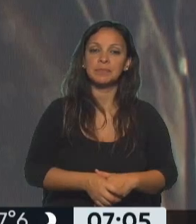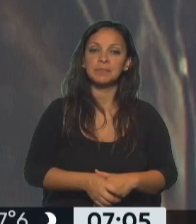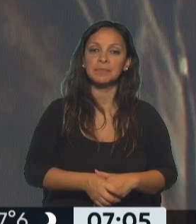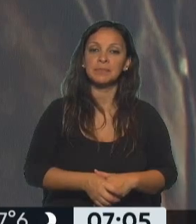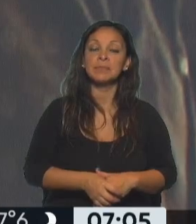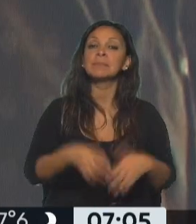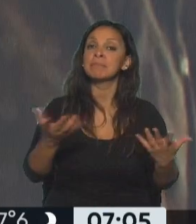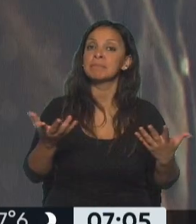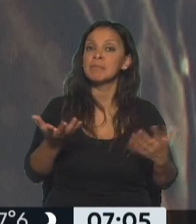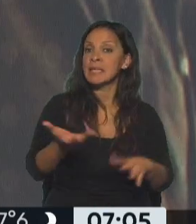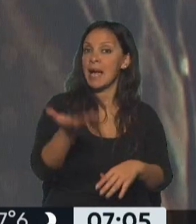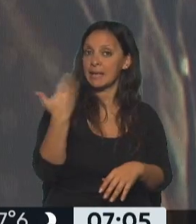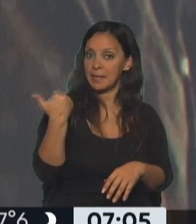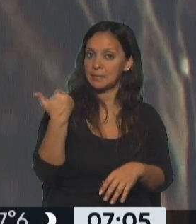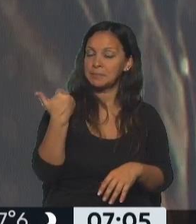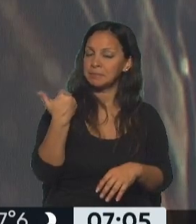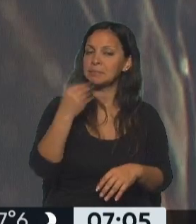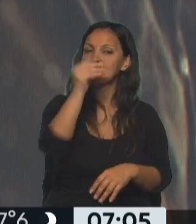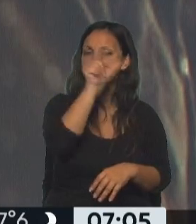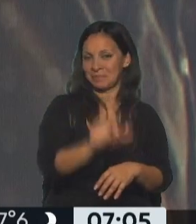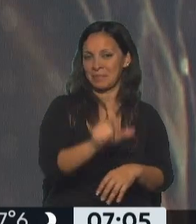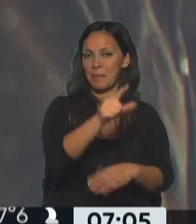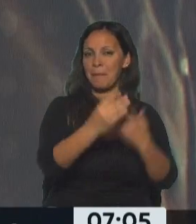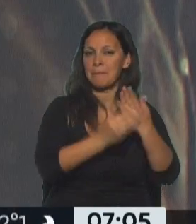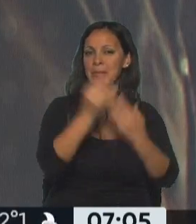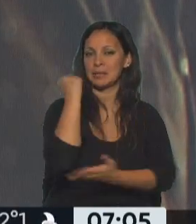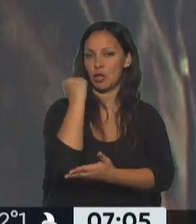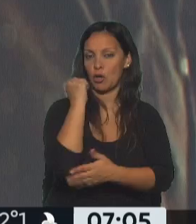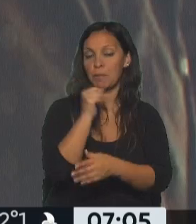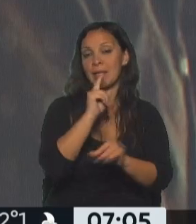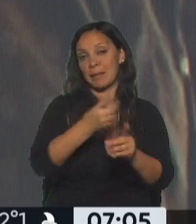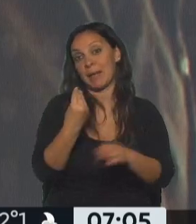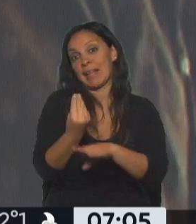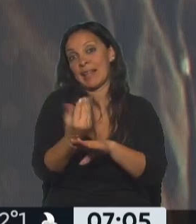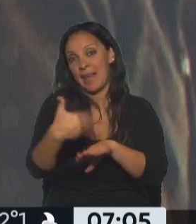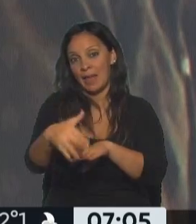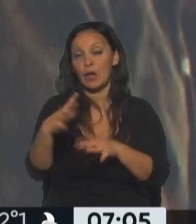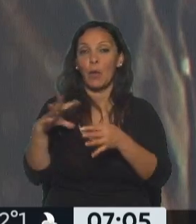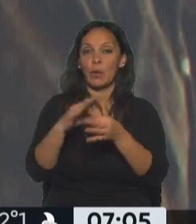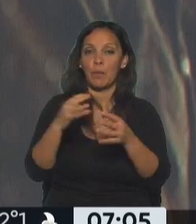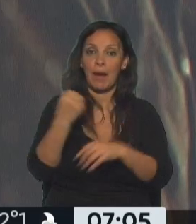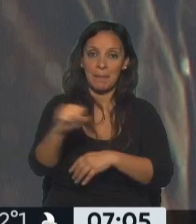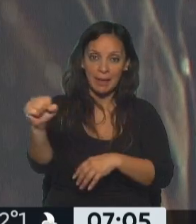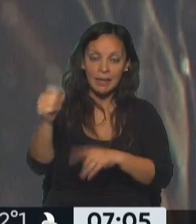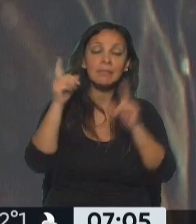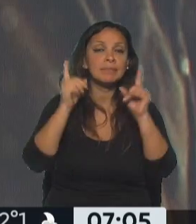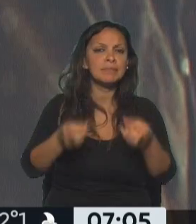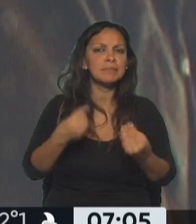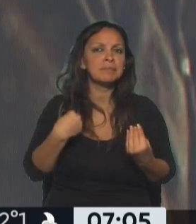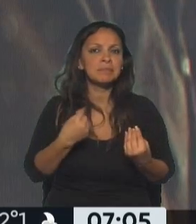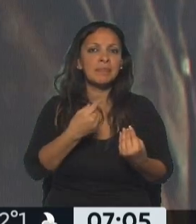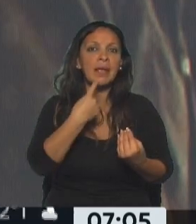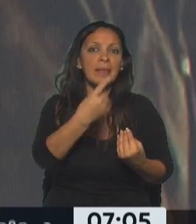Y en la jornada de ayer el ministro de Economía, pero también precandidato de Unión por la Patria, dio a conocer algunos parámetros de su hipotético y